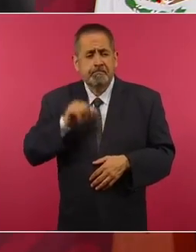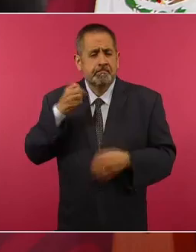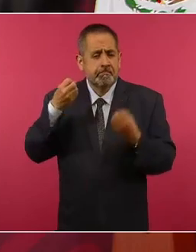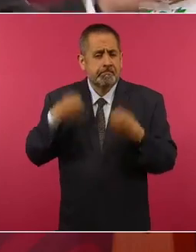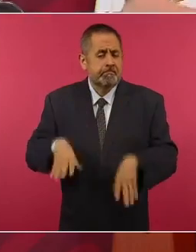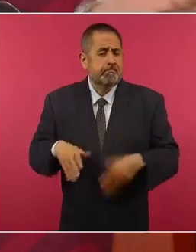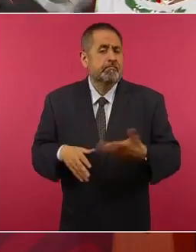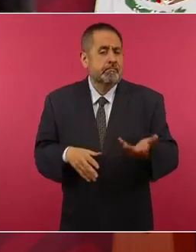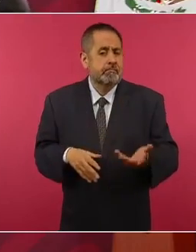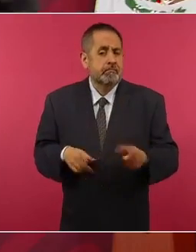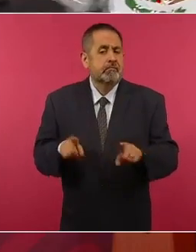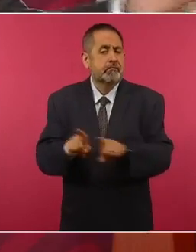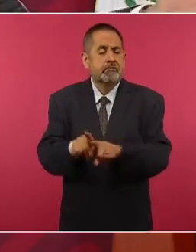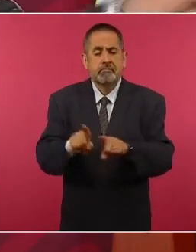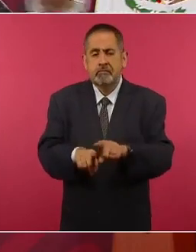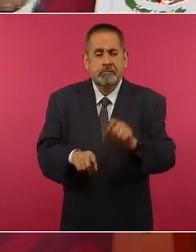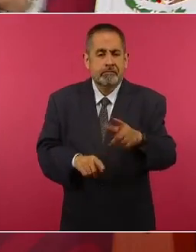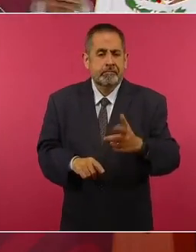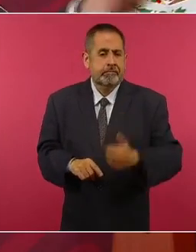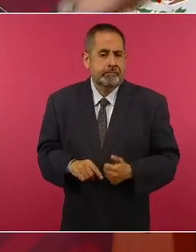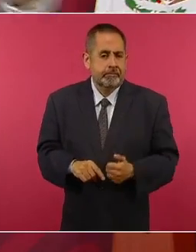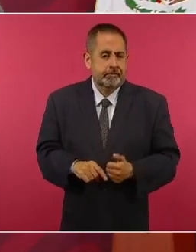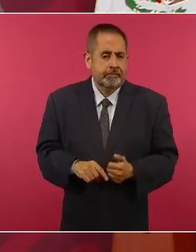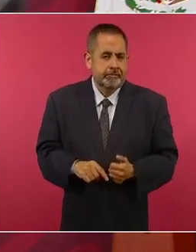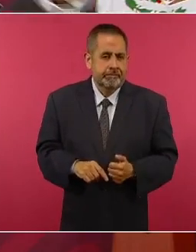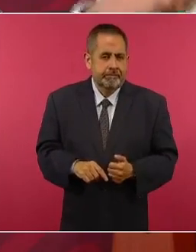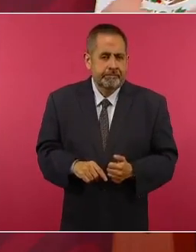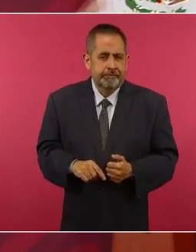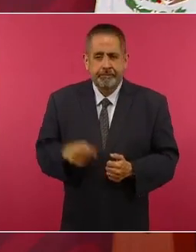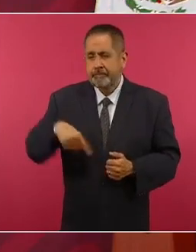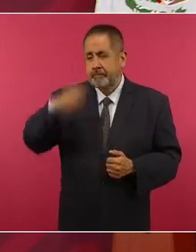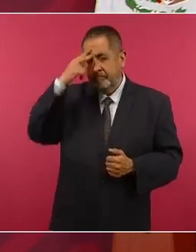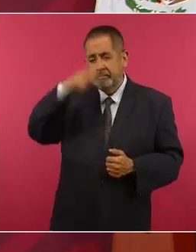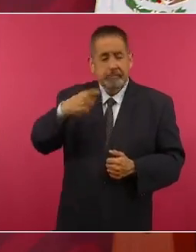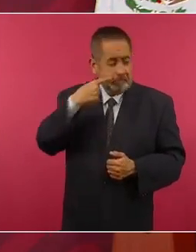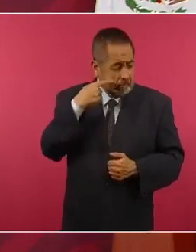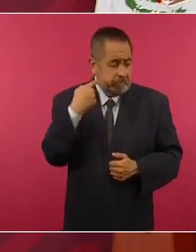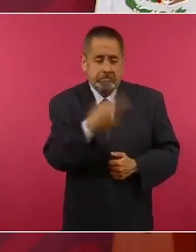es lo mismo, en México hay impunidad.